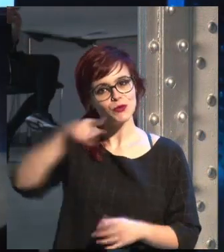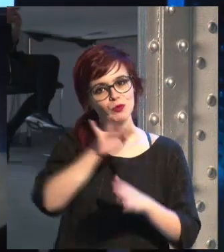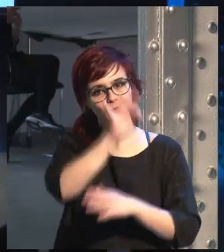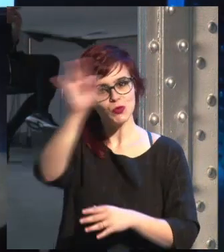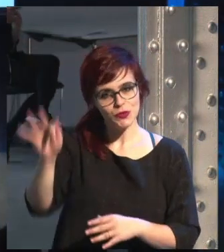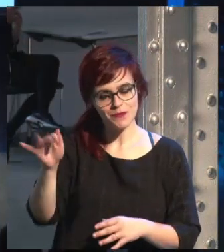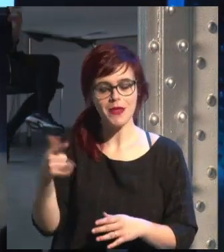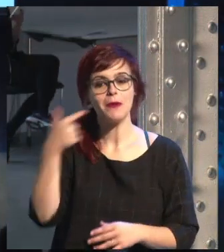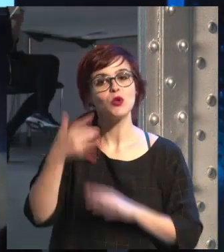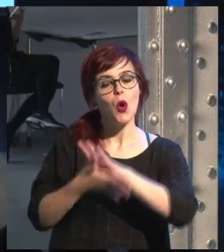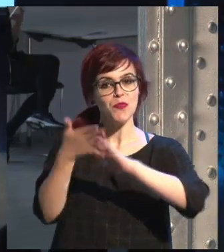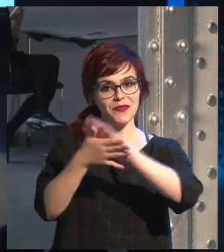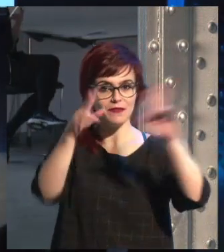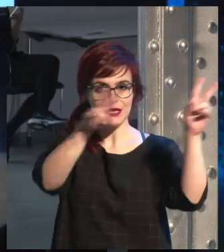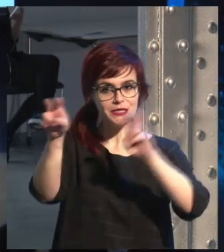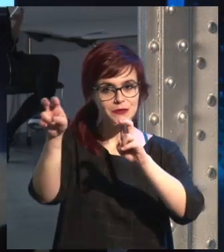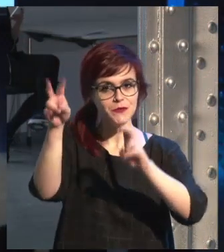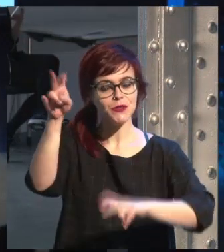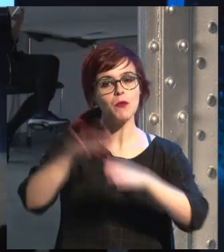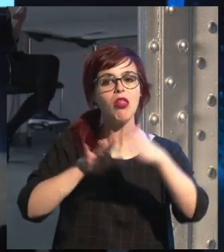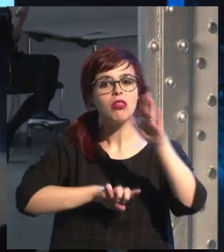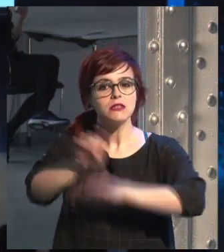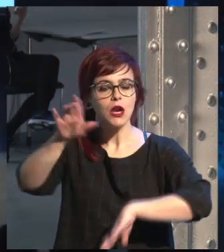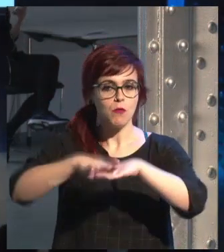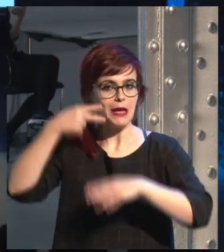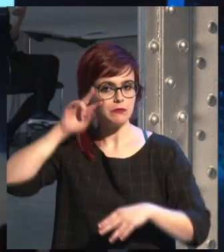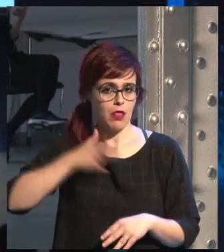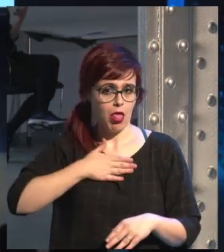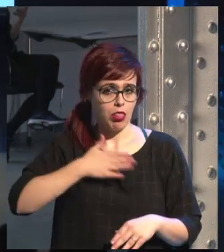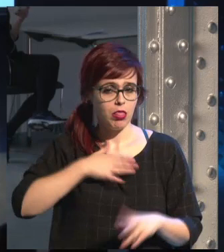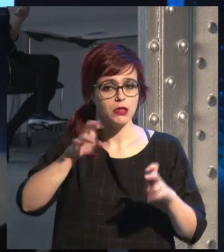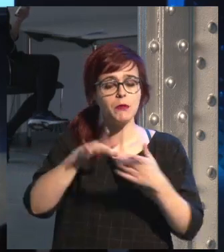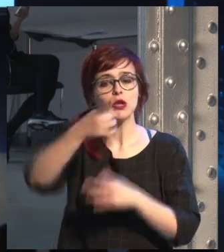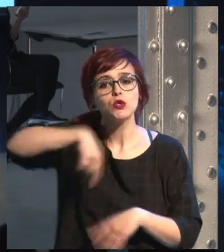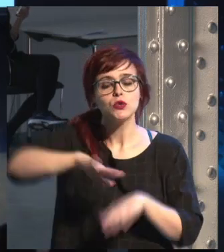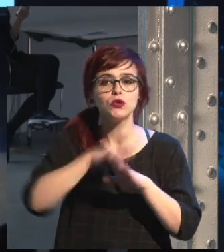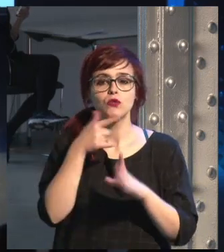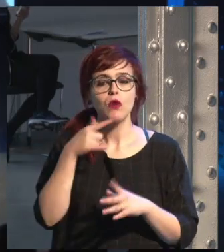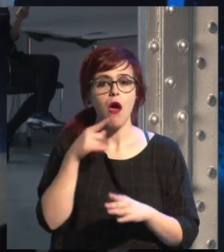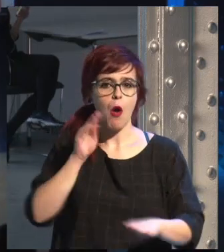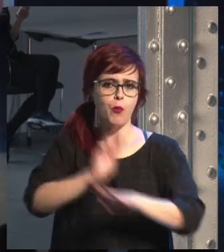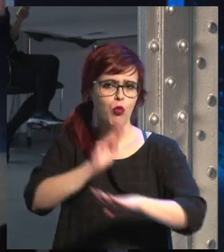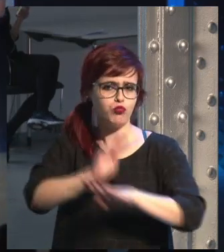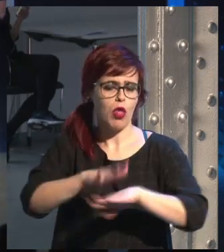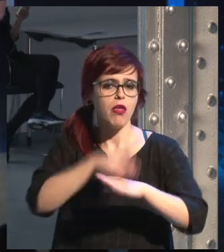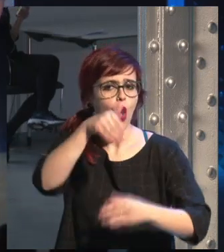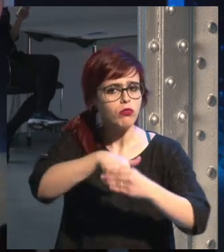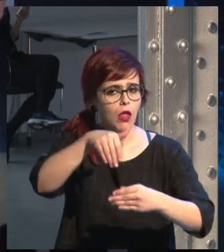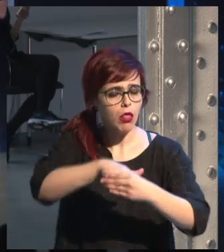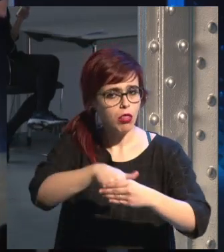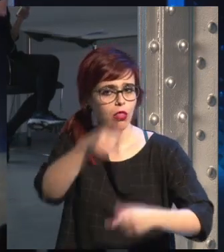Vale, bueno, pues yo voy a contar un poco desde la parte del desarrollo de la propia experiencia, ¿no? Nosotros venimos de una productora de contenido, nos